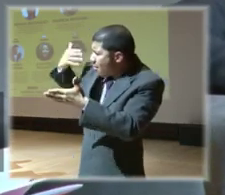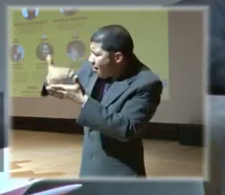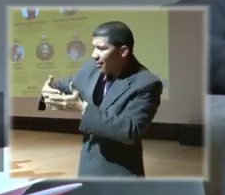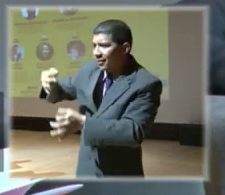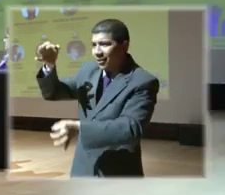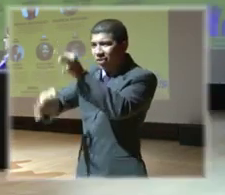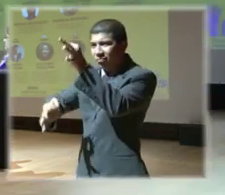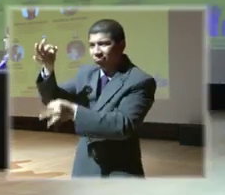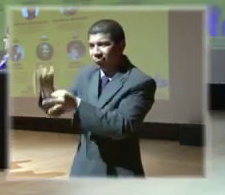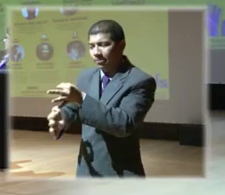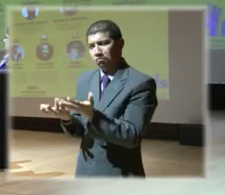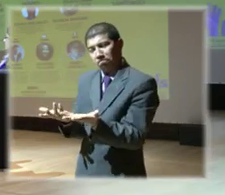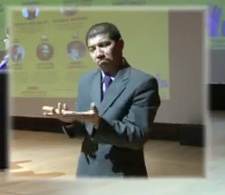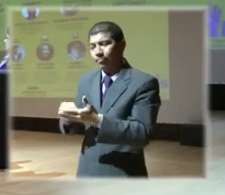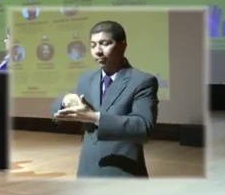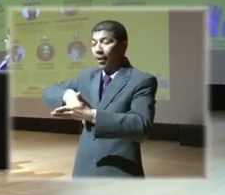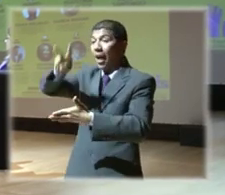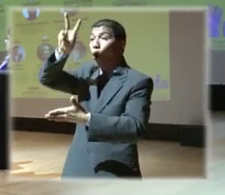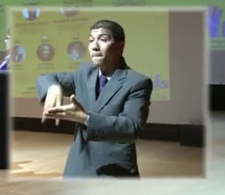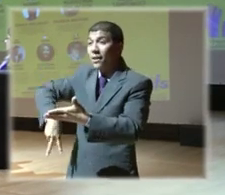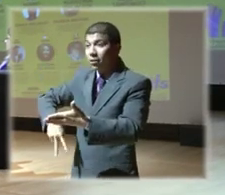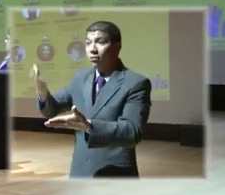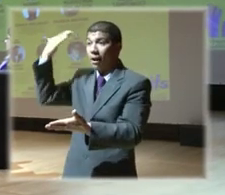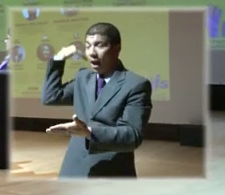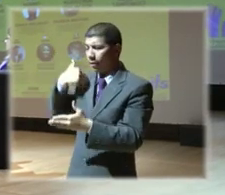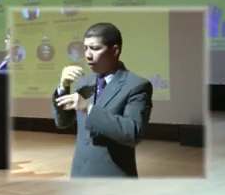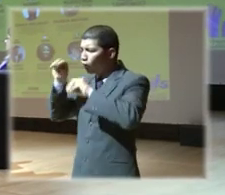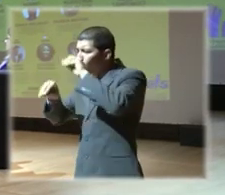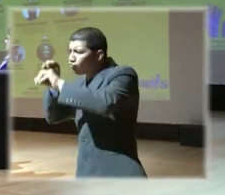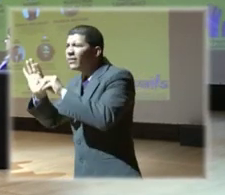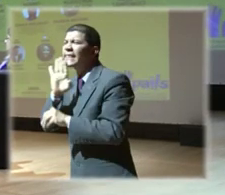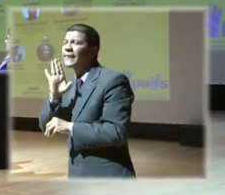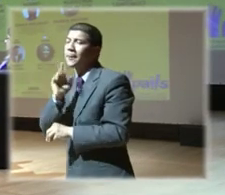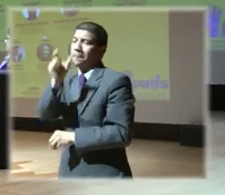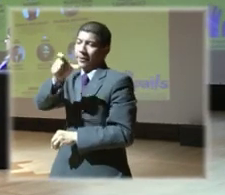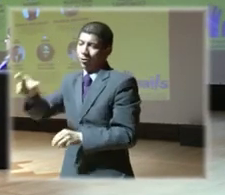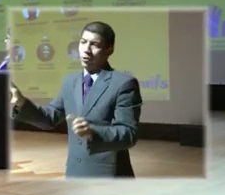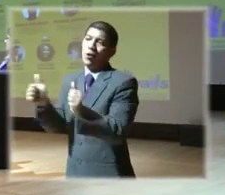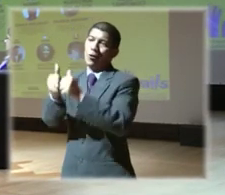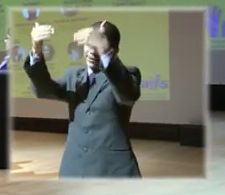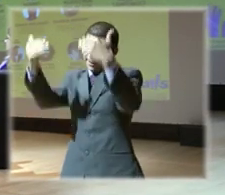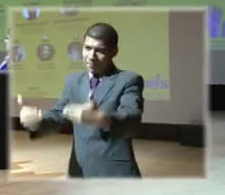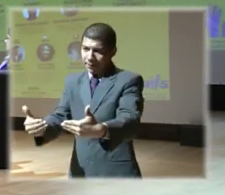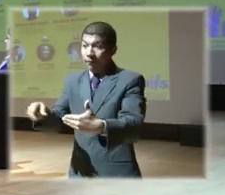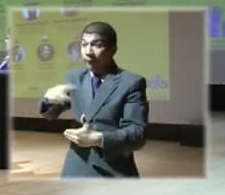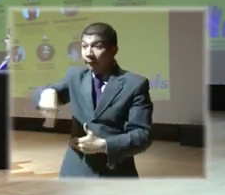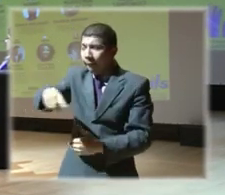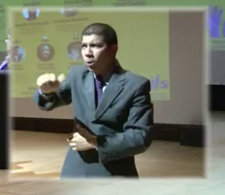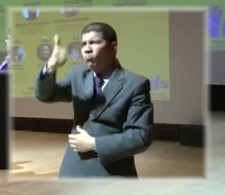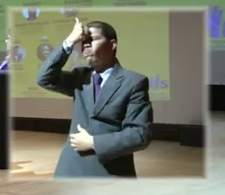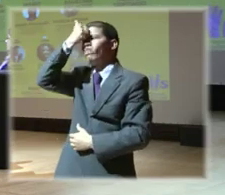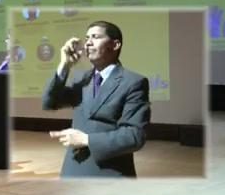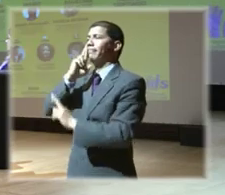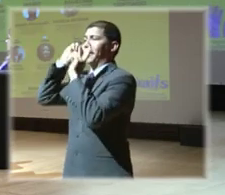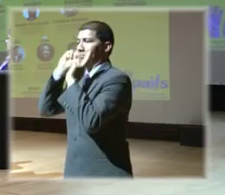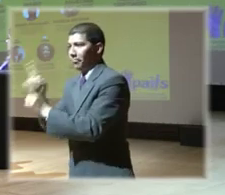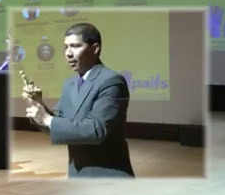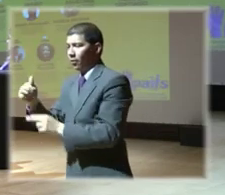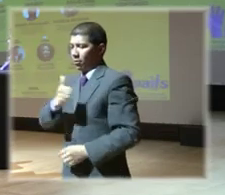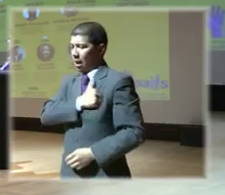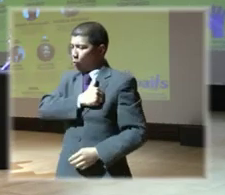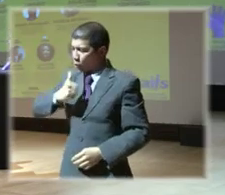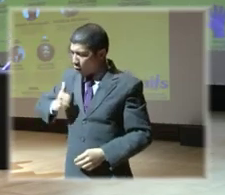La convención fue diseñada y negociada por personas con discapacidad y tiene entre sus principios fundamentales el respeto por la autonomía y